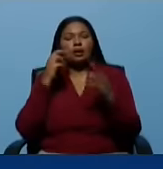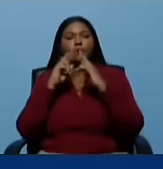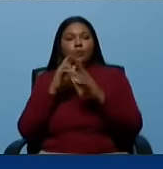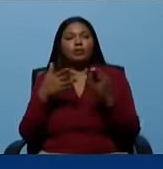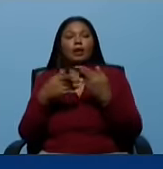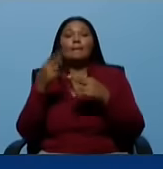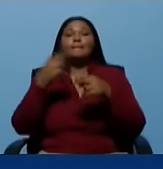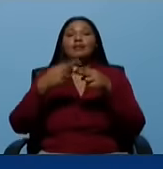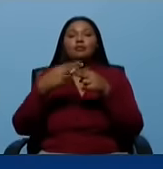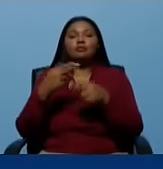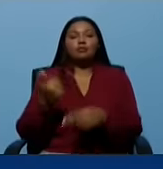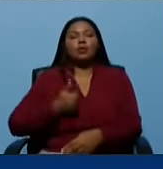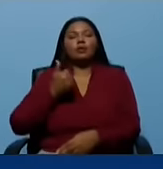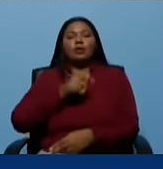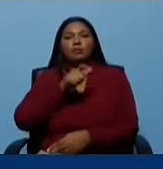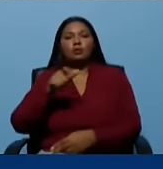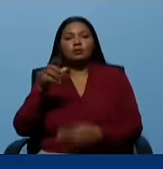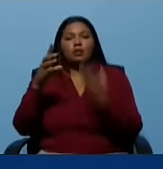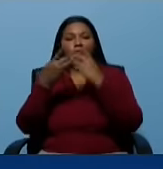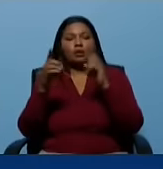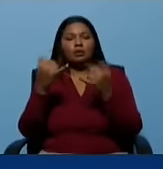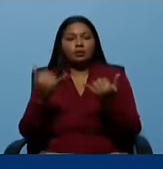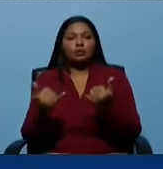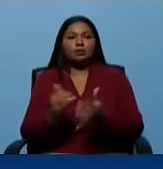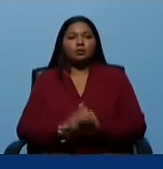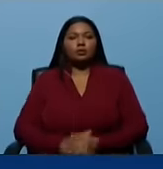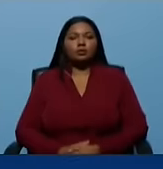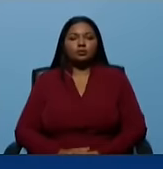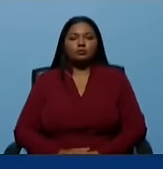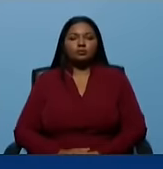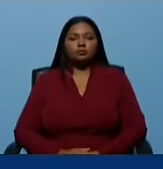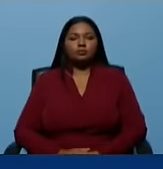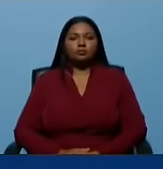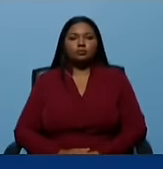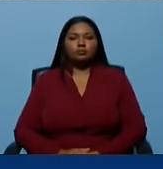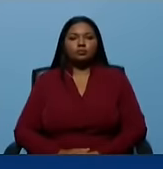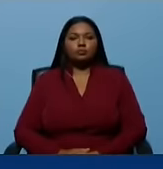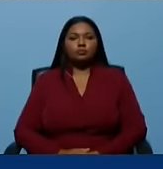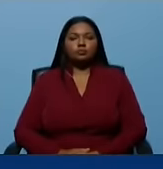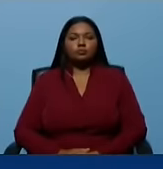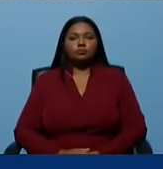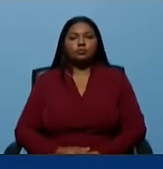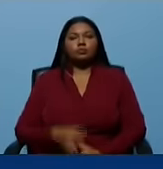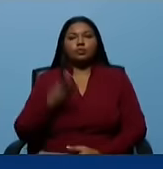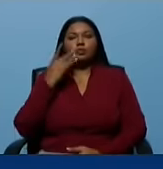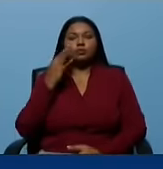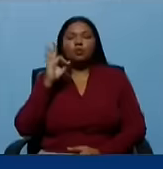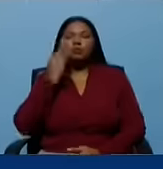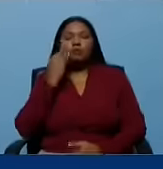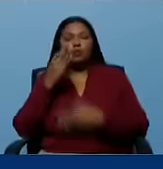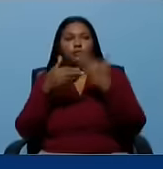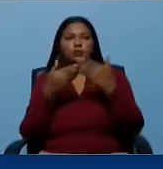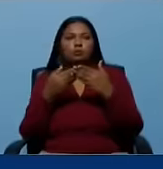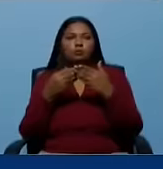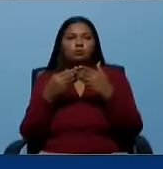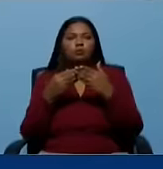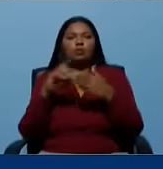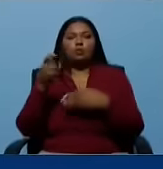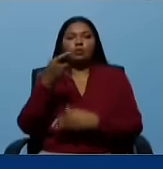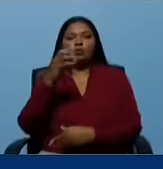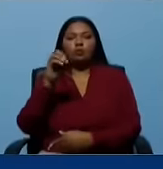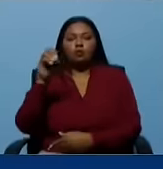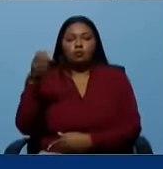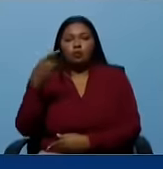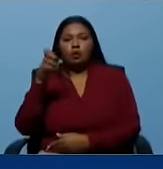peligroso para cualquier para cualquier democracia ya ya no ha habido antecedentes por ejemplo con Facebook con Google que han condicionado